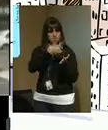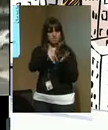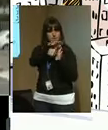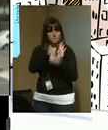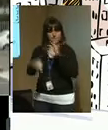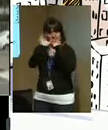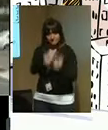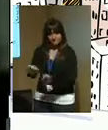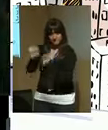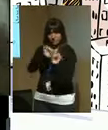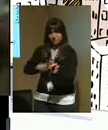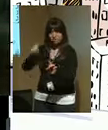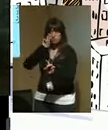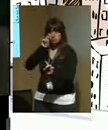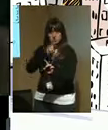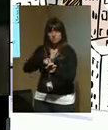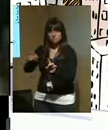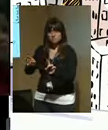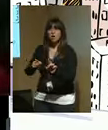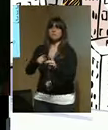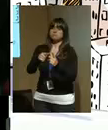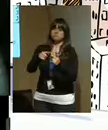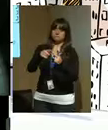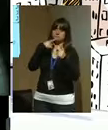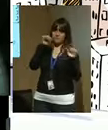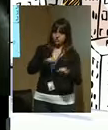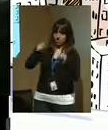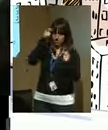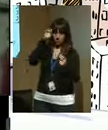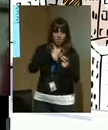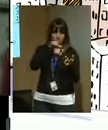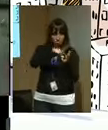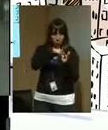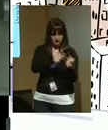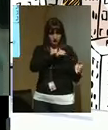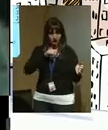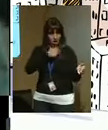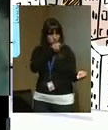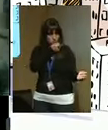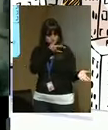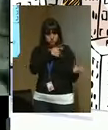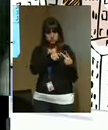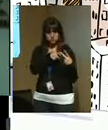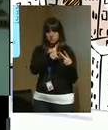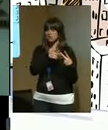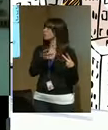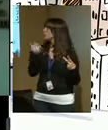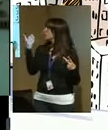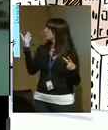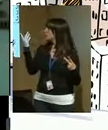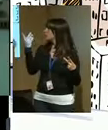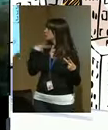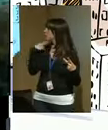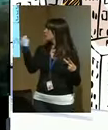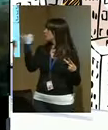la Defensoría del Turista de la Defensoría del Pueblo de la Ciudad Autónoma de Buenos Aires. Nosotros vimos